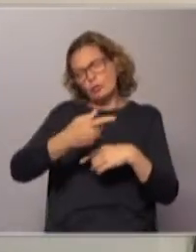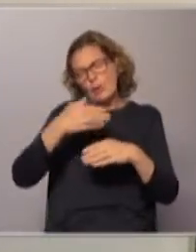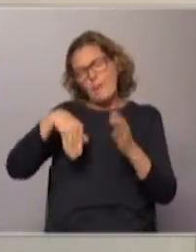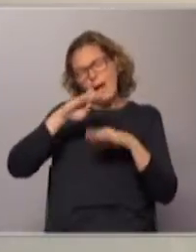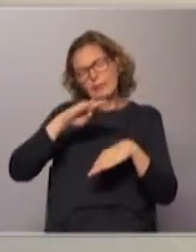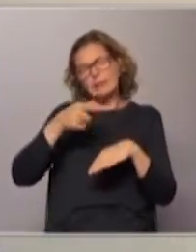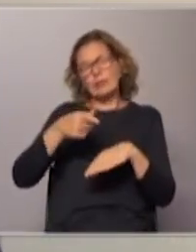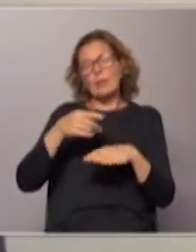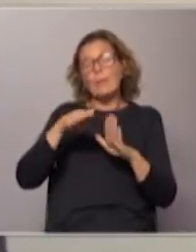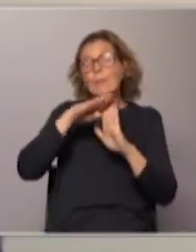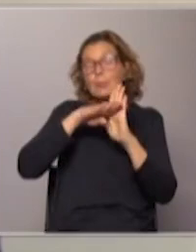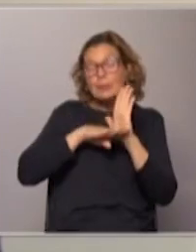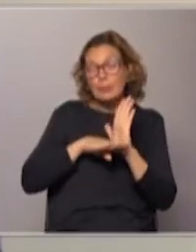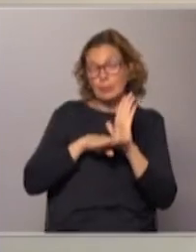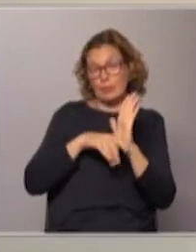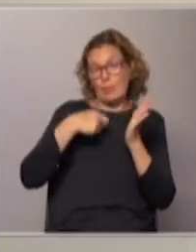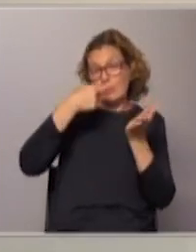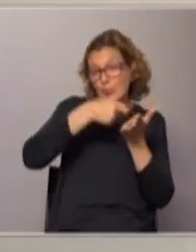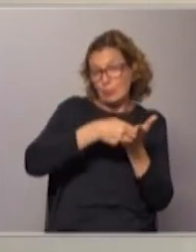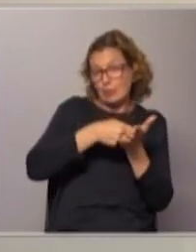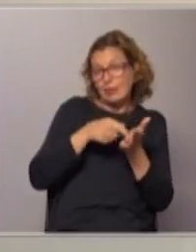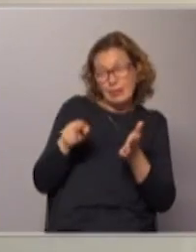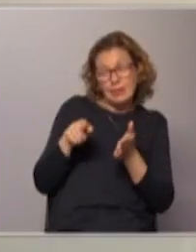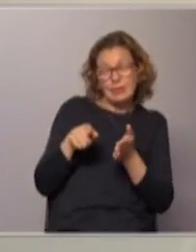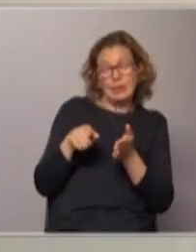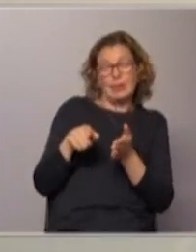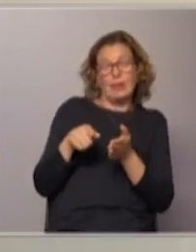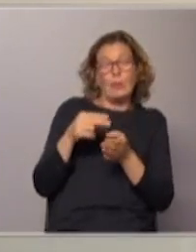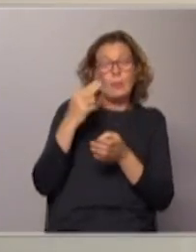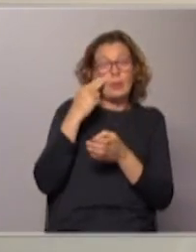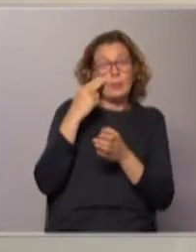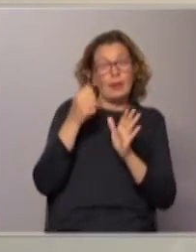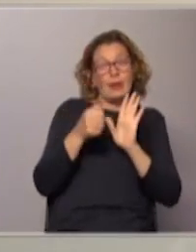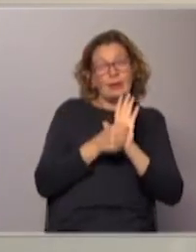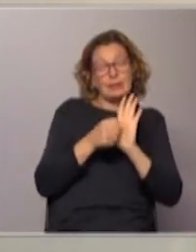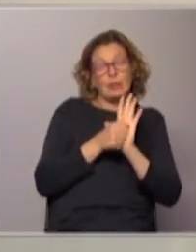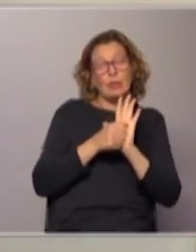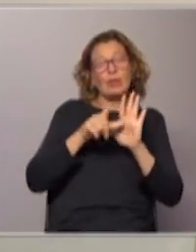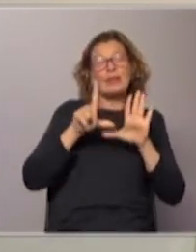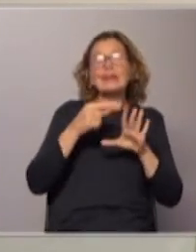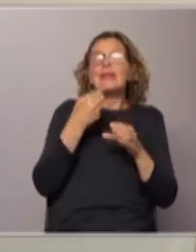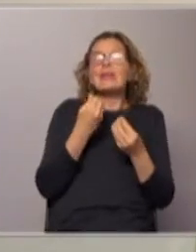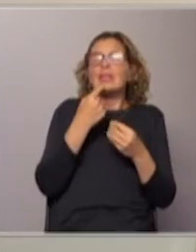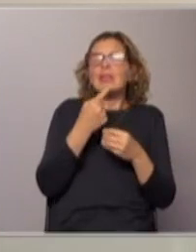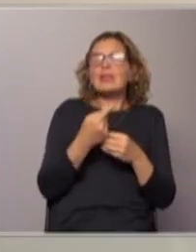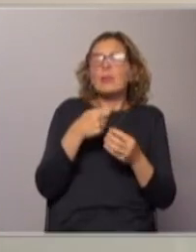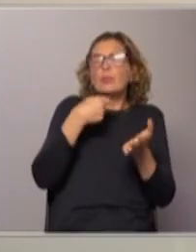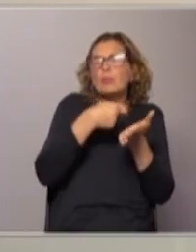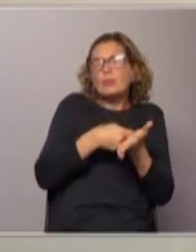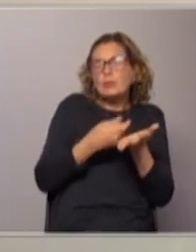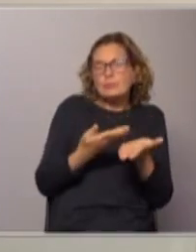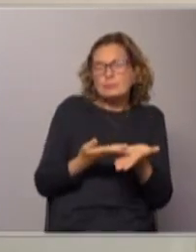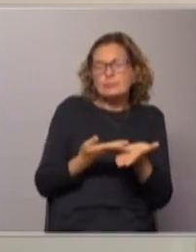ese presupuesto puede estar afectado por el artículo 7 que dice el artículo 7 el presupuesto